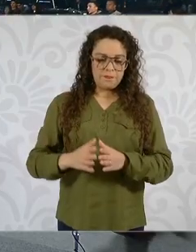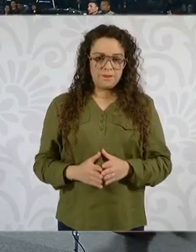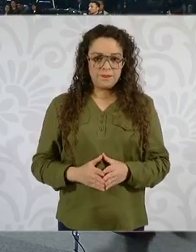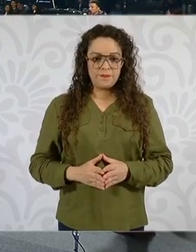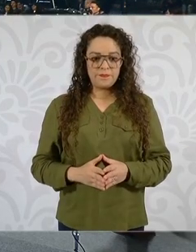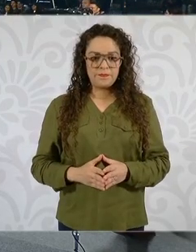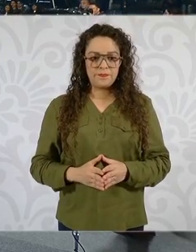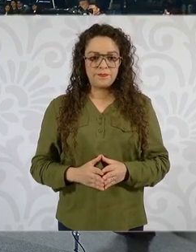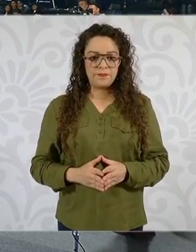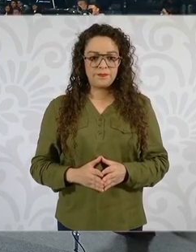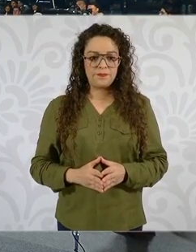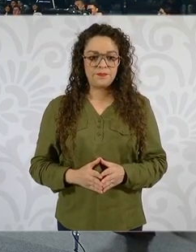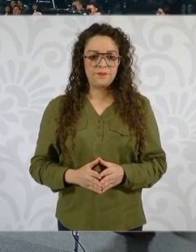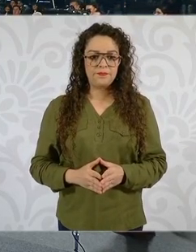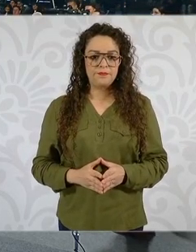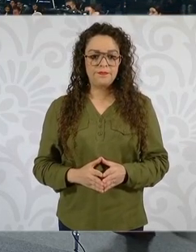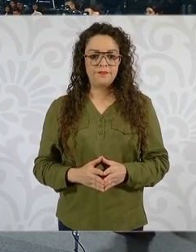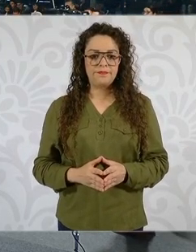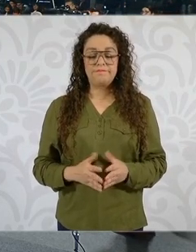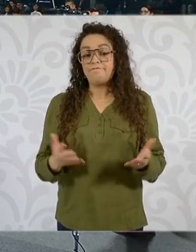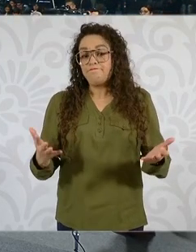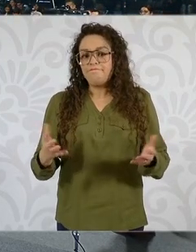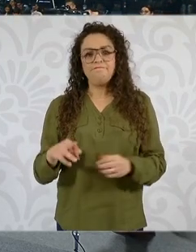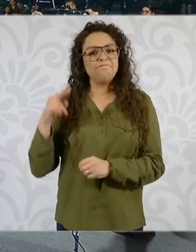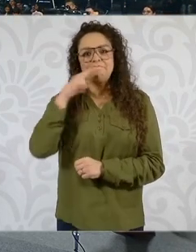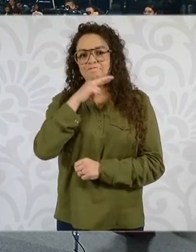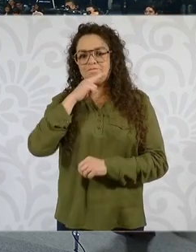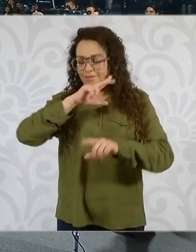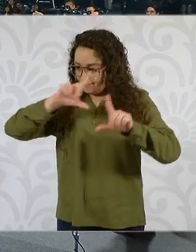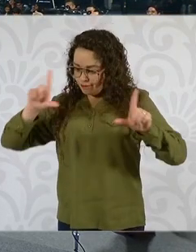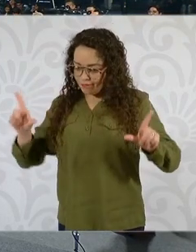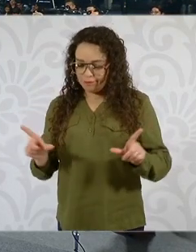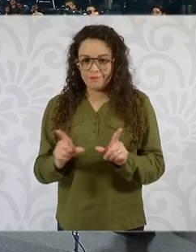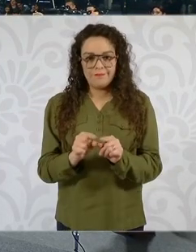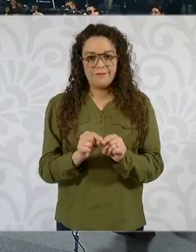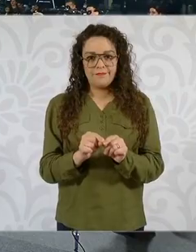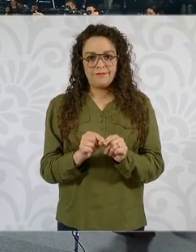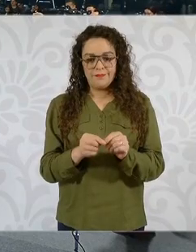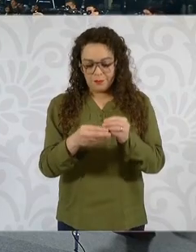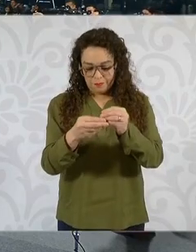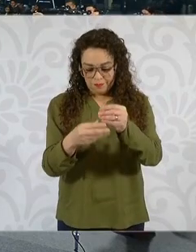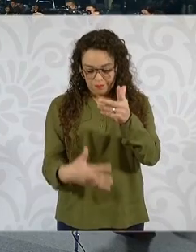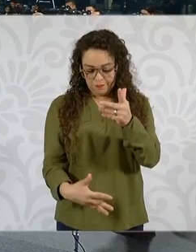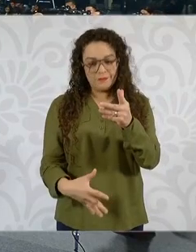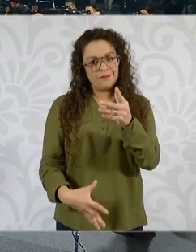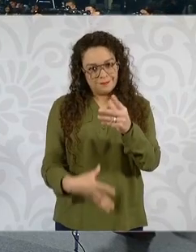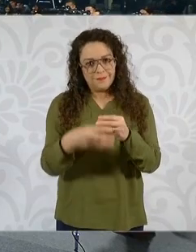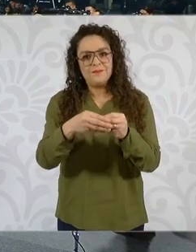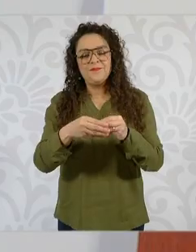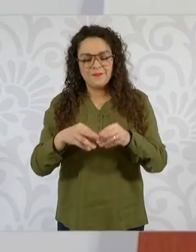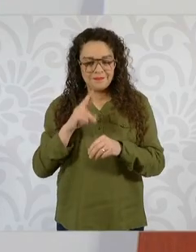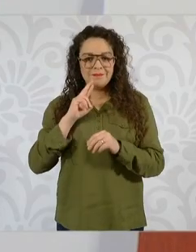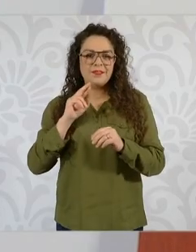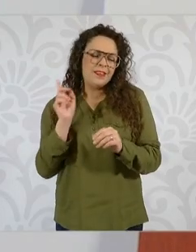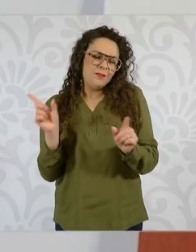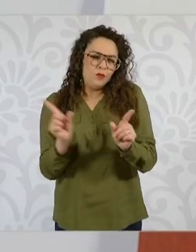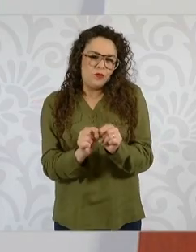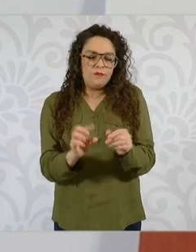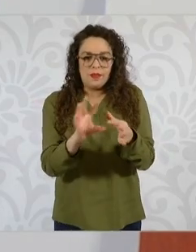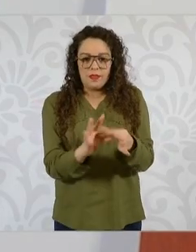Bueno, resumiendo muy rápidamente, al menos hay tres